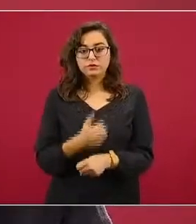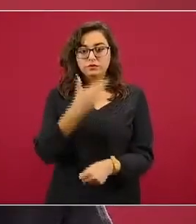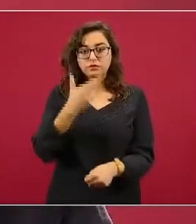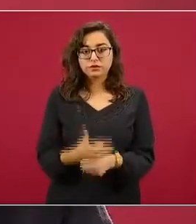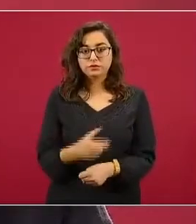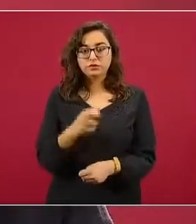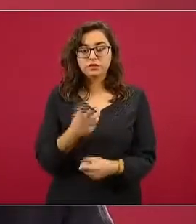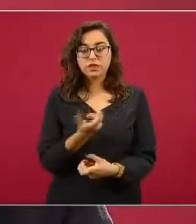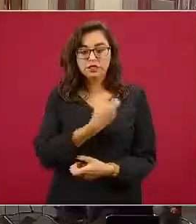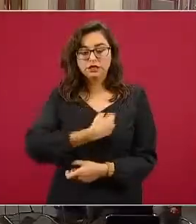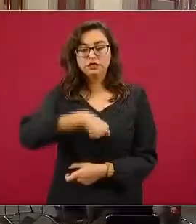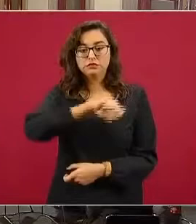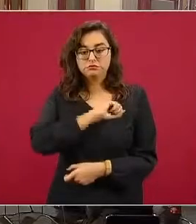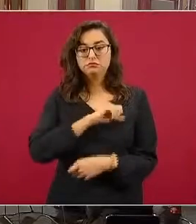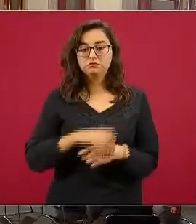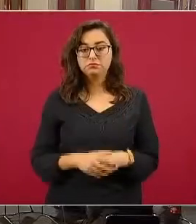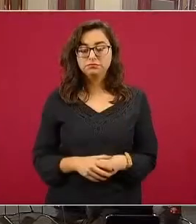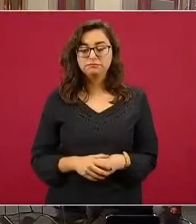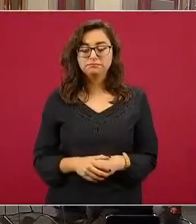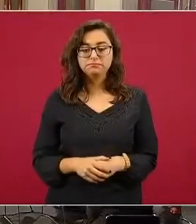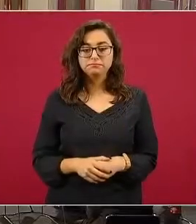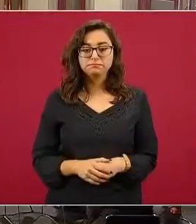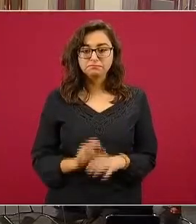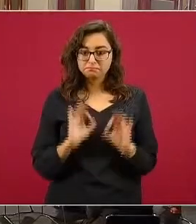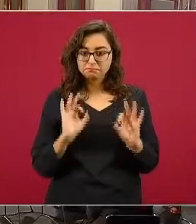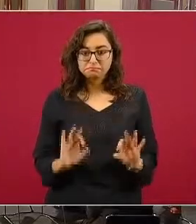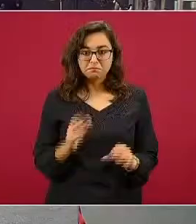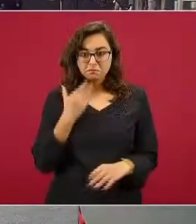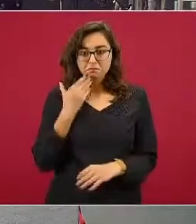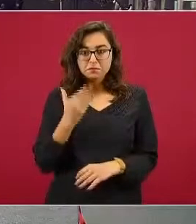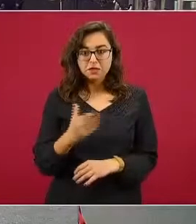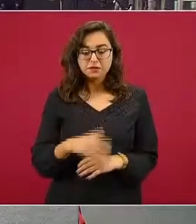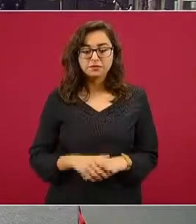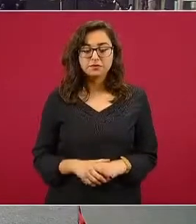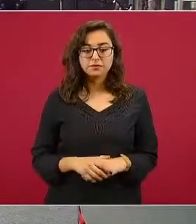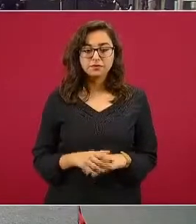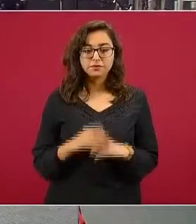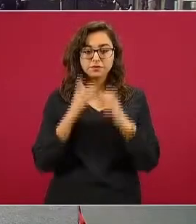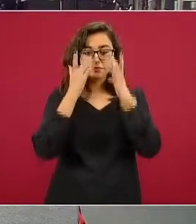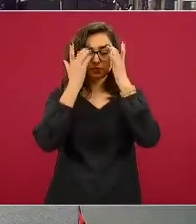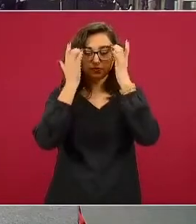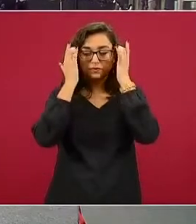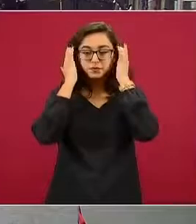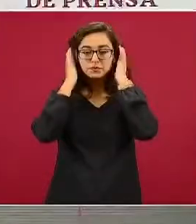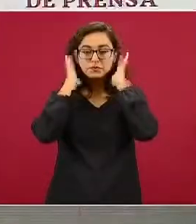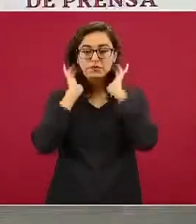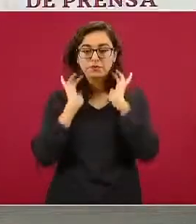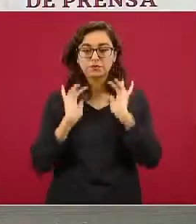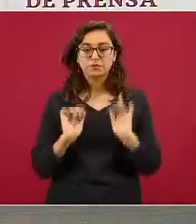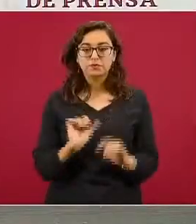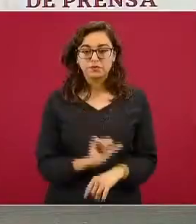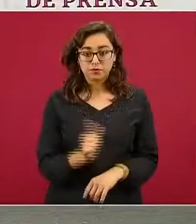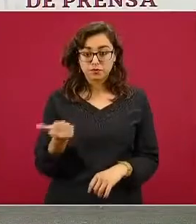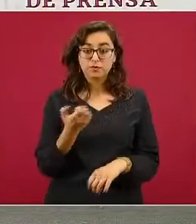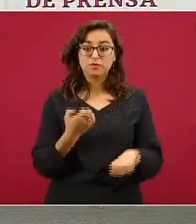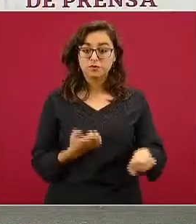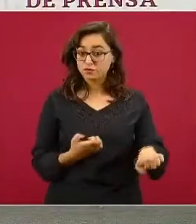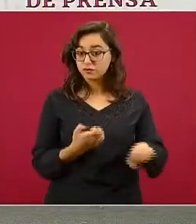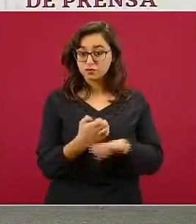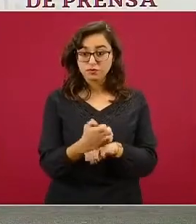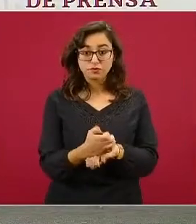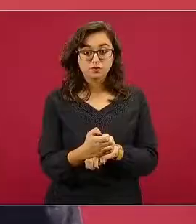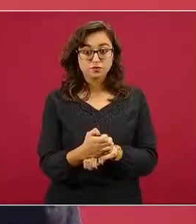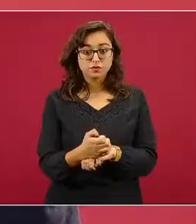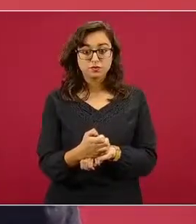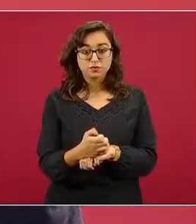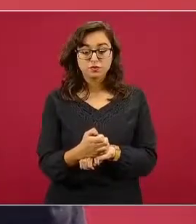Pública, y consideramos que hacen lo correcto. Comento otro estado que todavía no está en